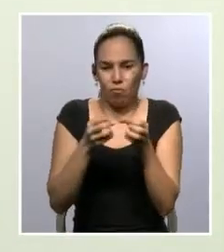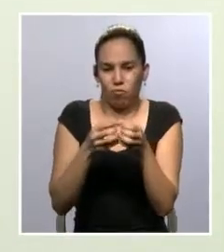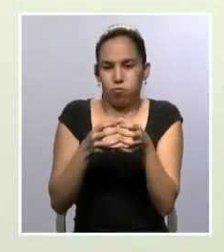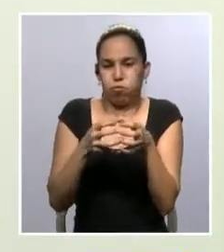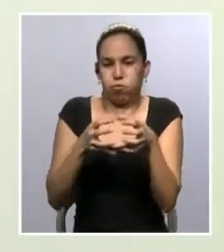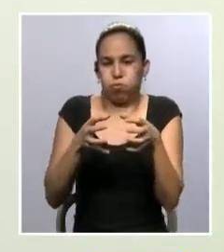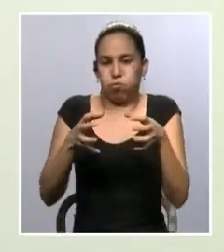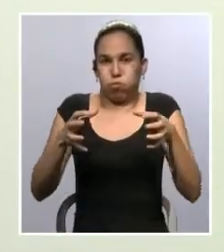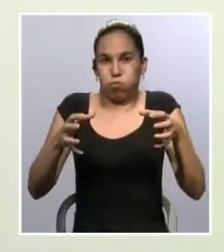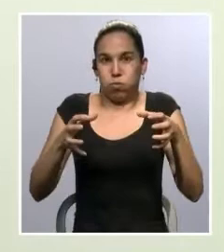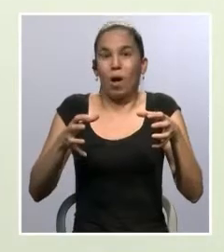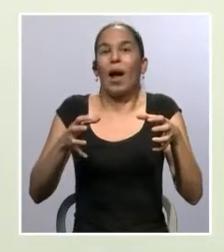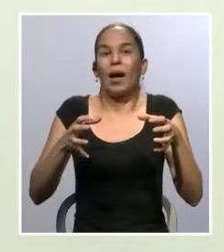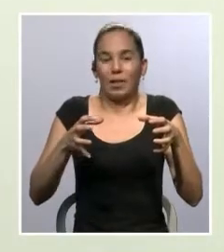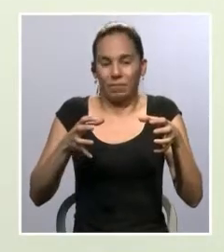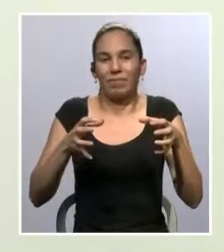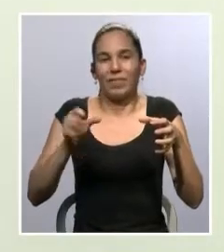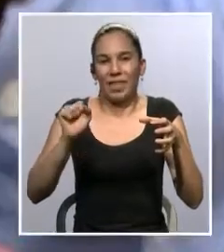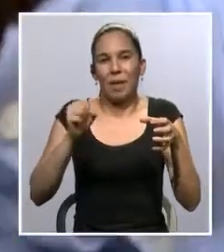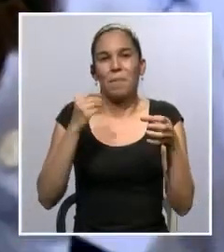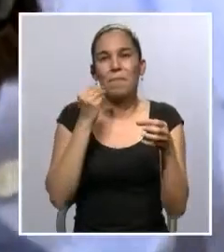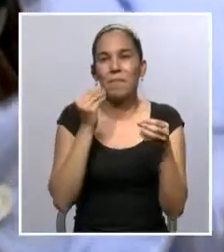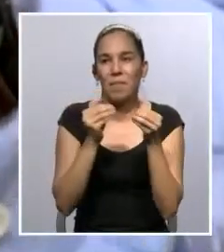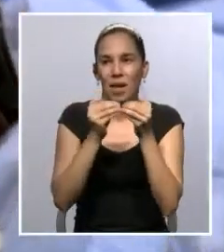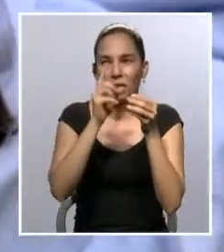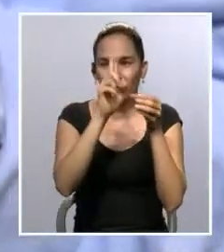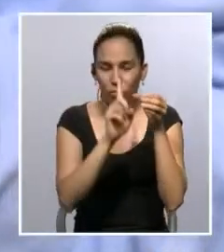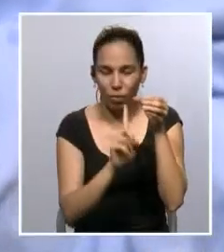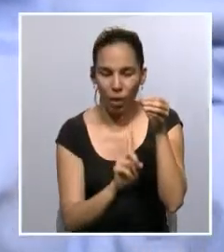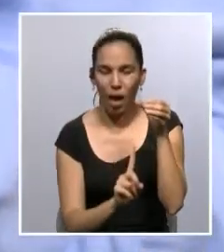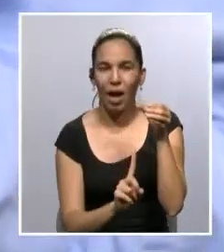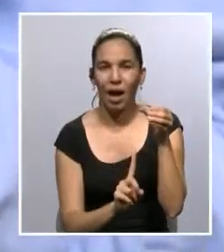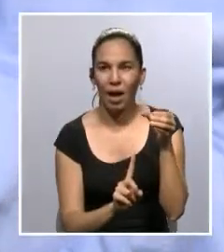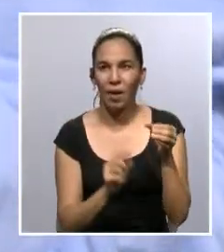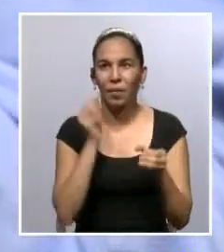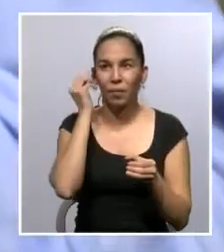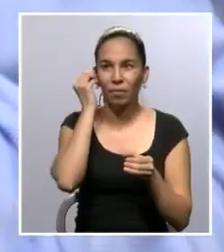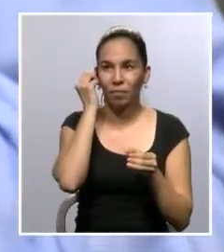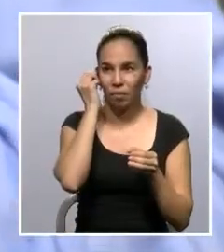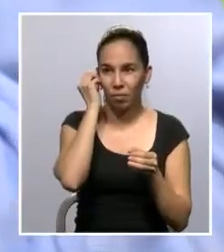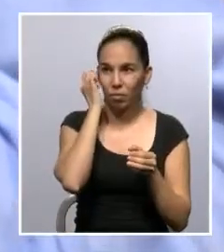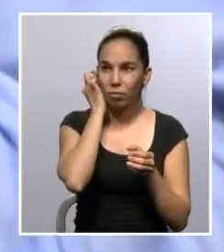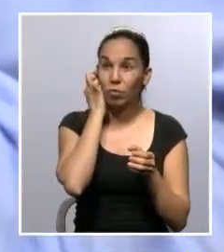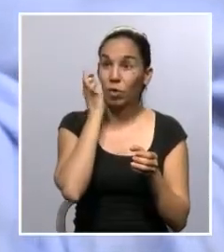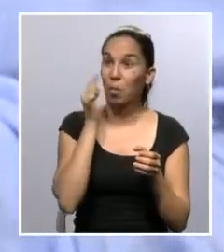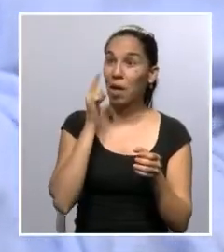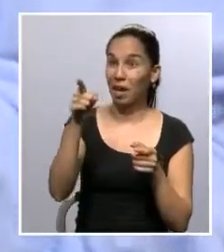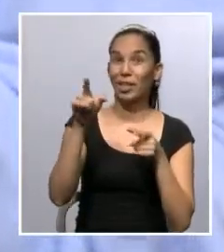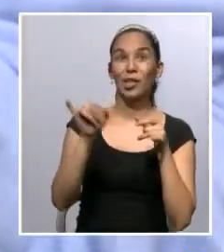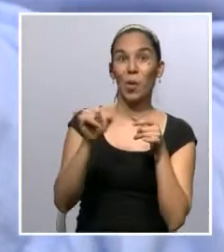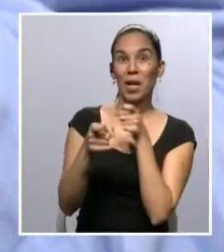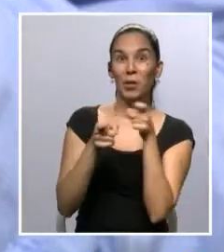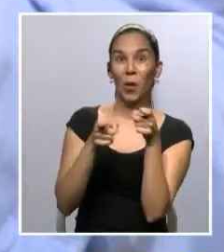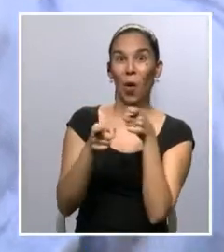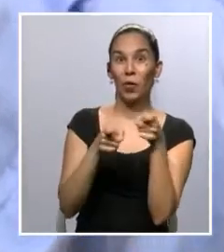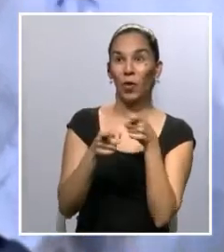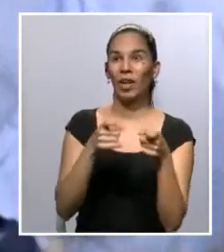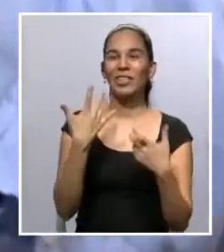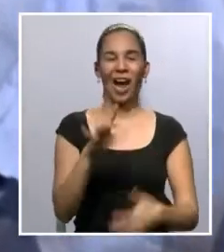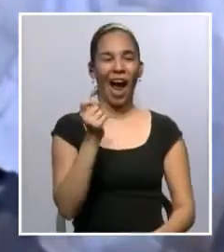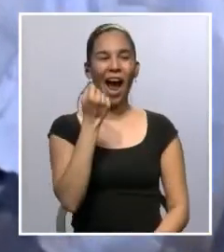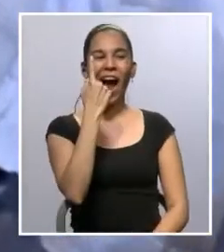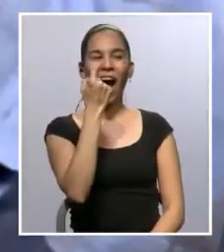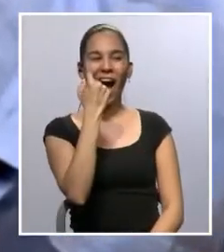disminuyendo la densidad, y el palito baja. ¿Qué le parece? Ya lo está haciendo, ya no es magia. Ahora sí ya comprendimos cómo